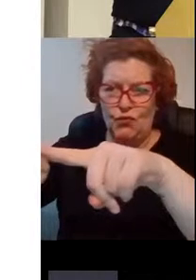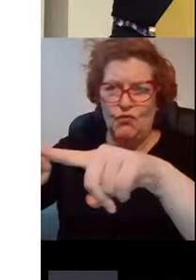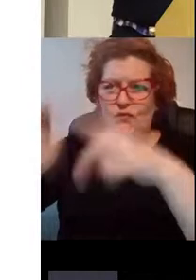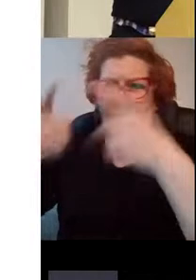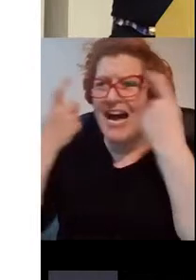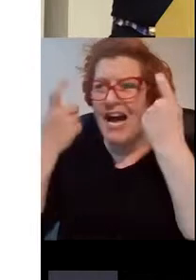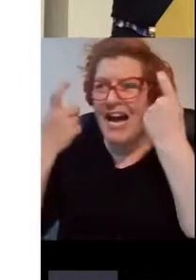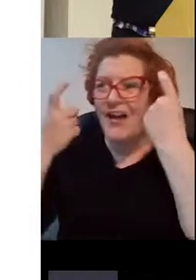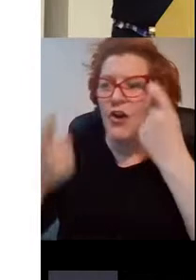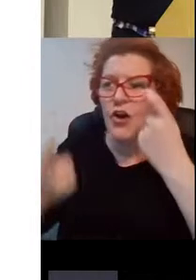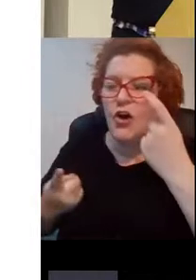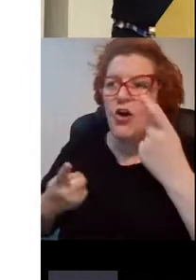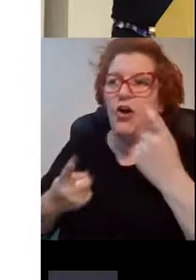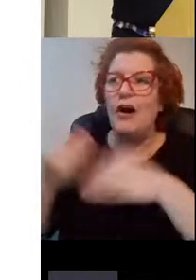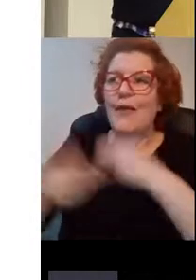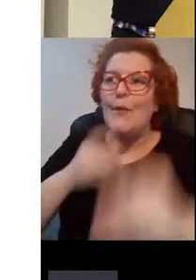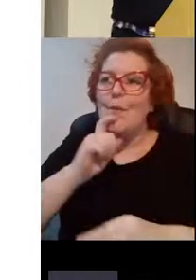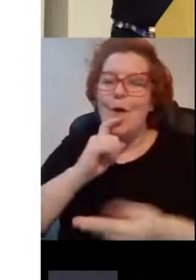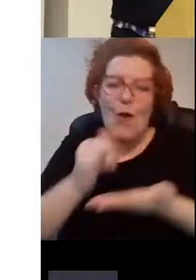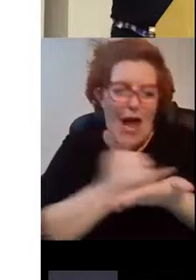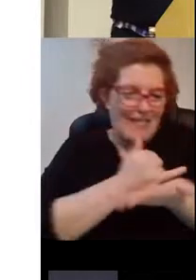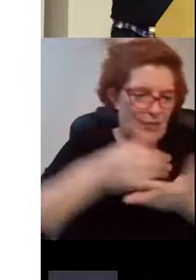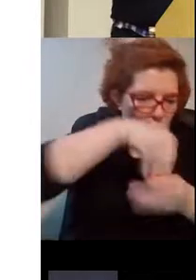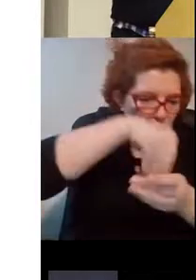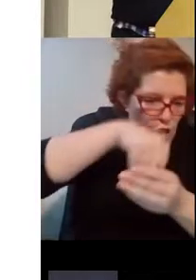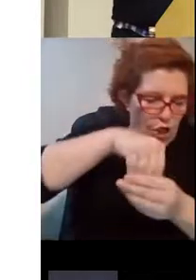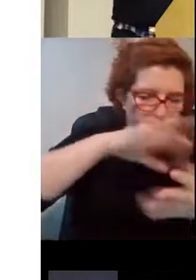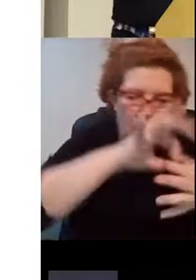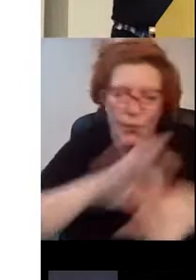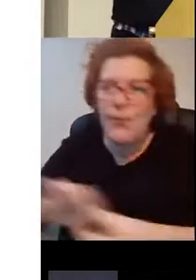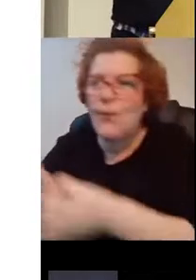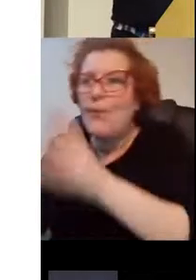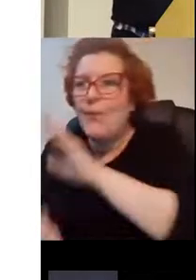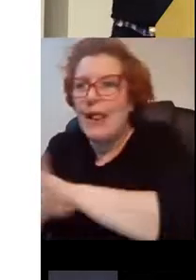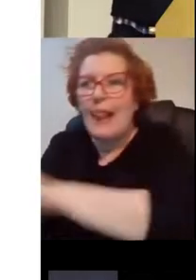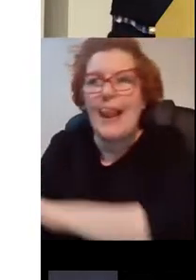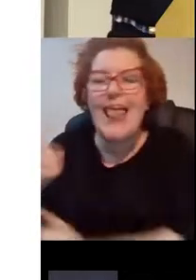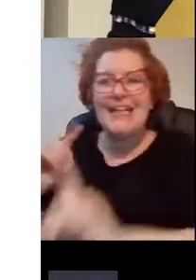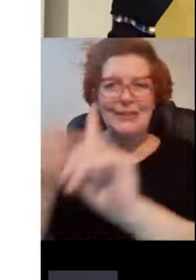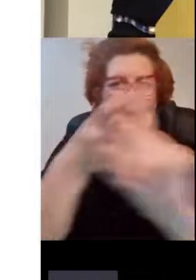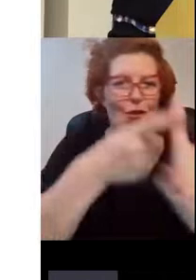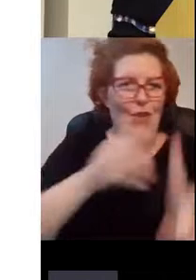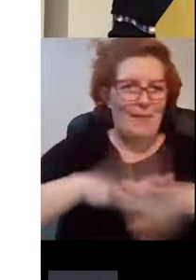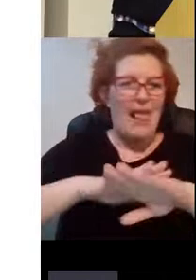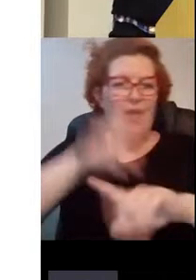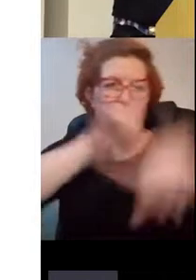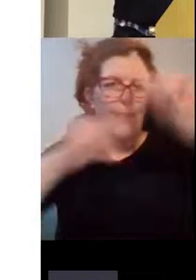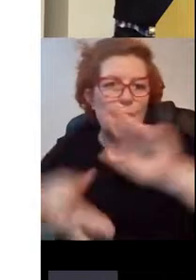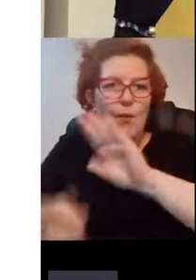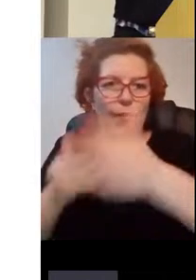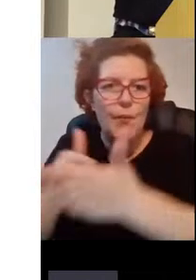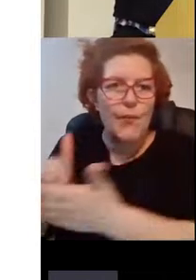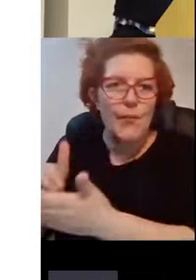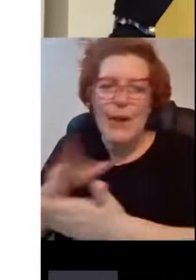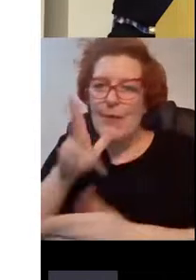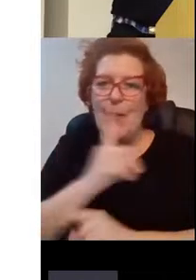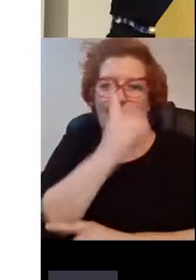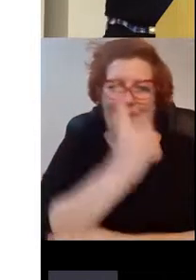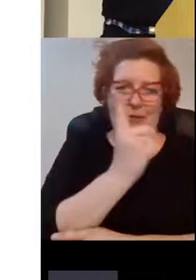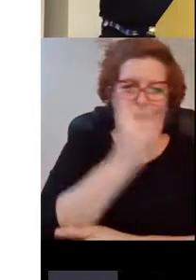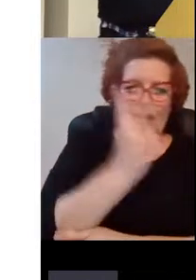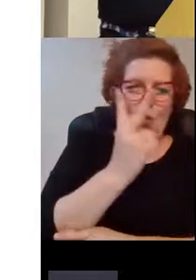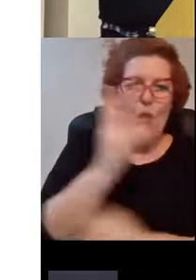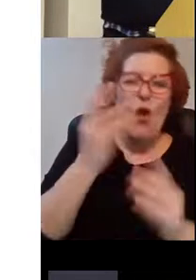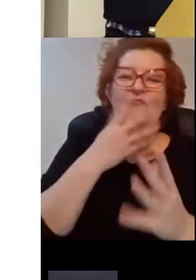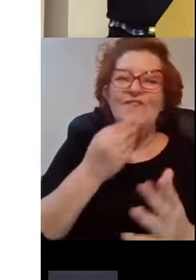condicionar los contenidos de la asignatura y que puedan tener un montón de soluciones distintas. A lo largo de primero y segundo de Bellas